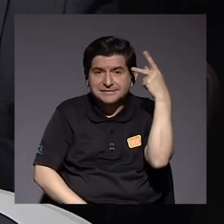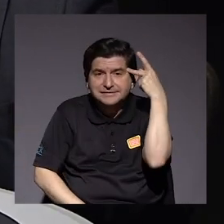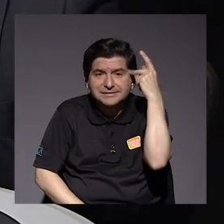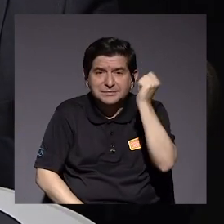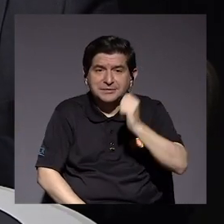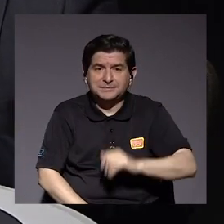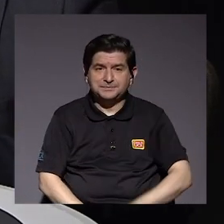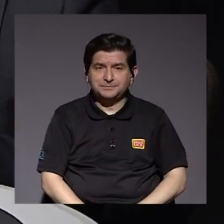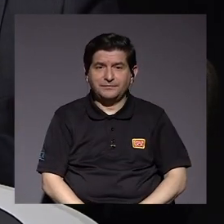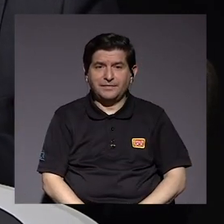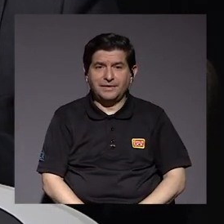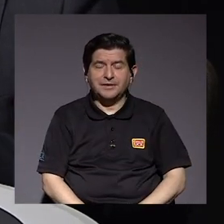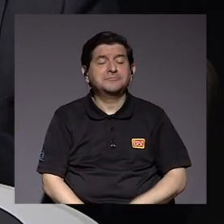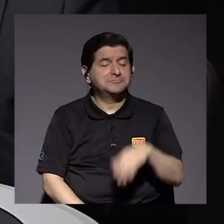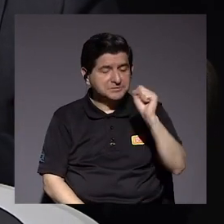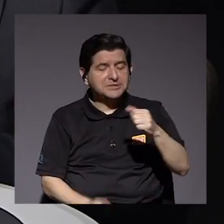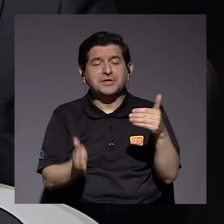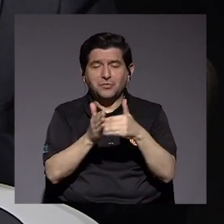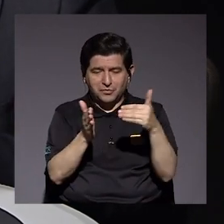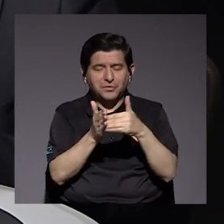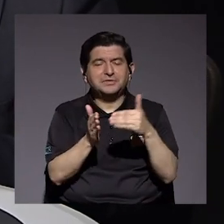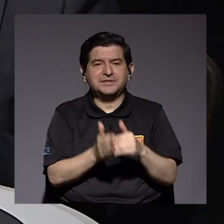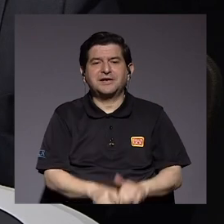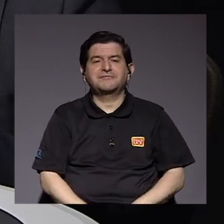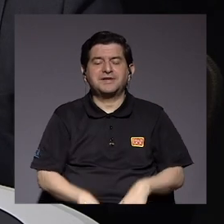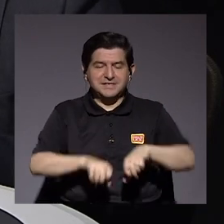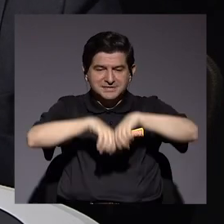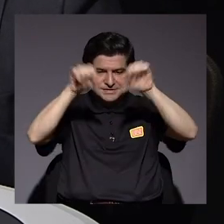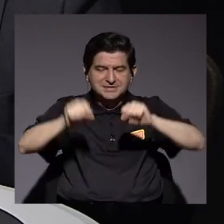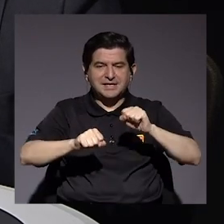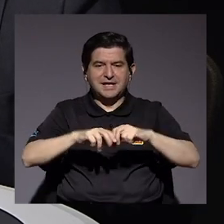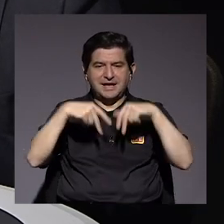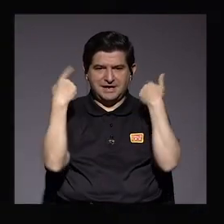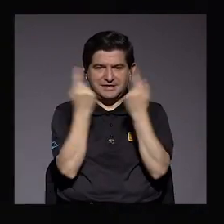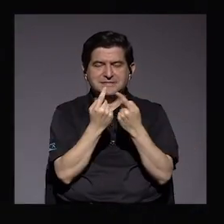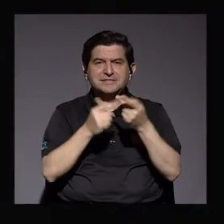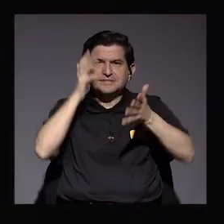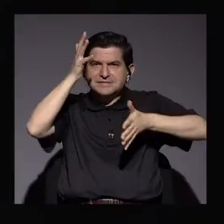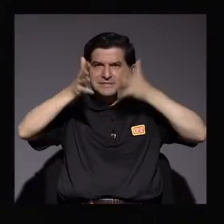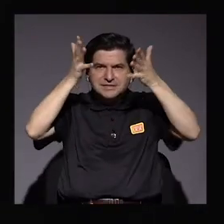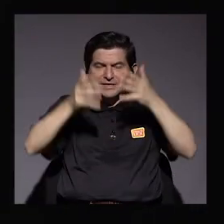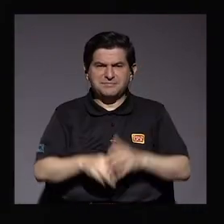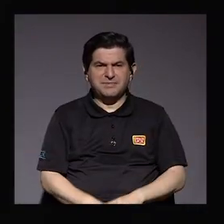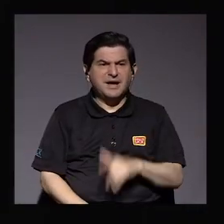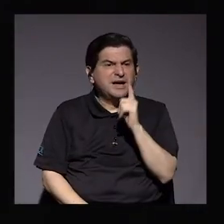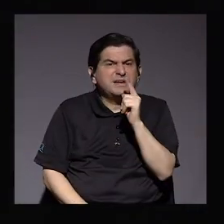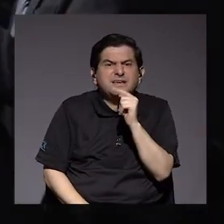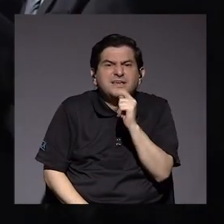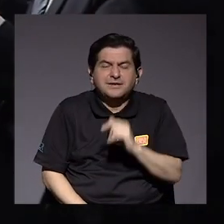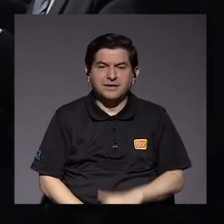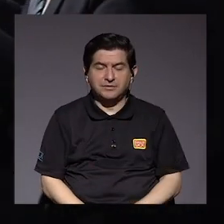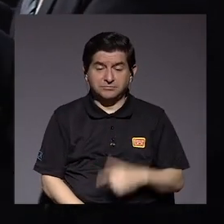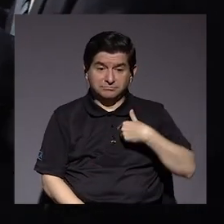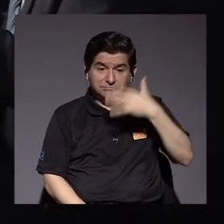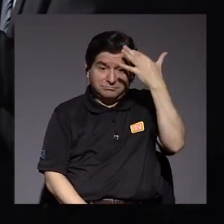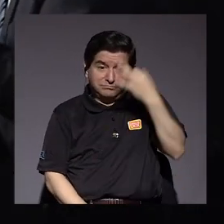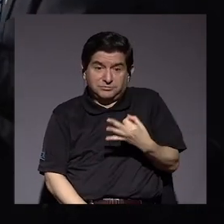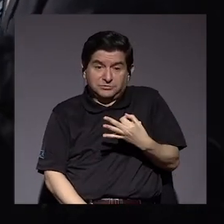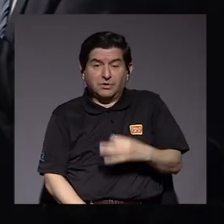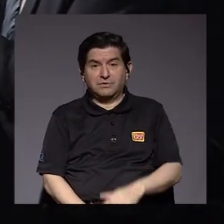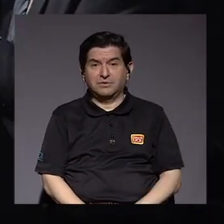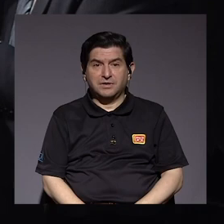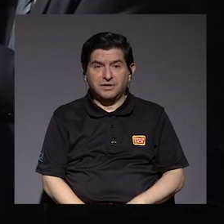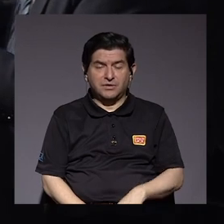sistema político hay que reinventar el sistema de partido y quien hace eso bueno quién lo hace yo